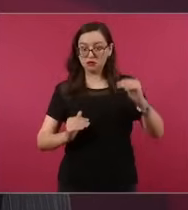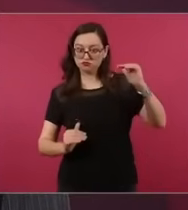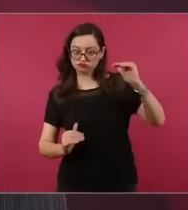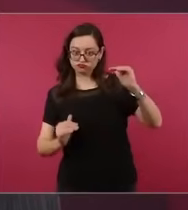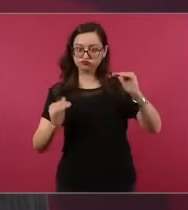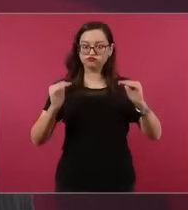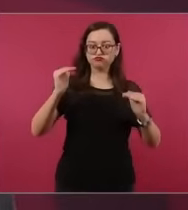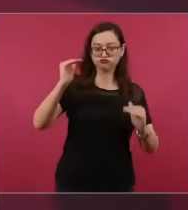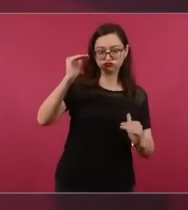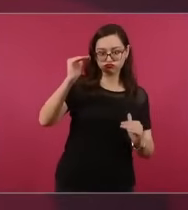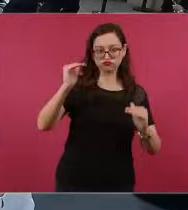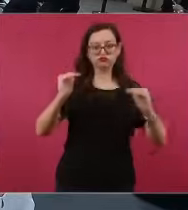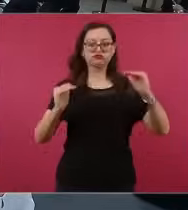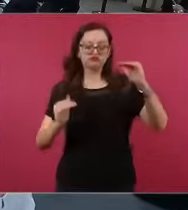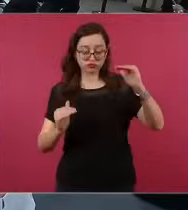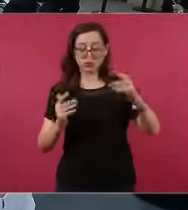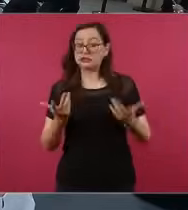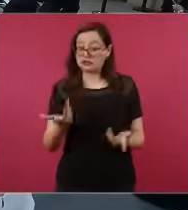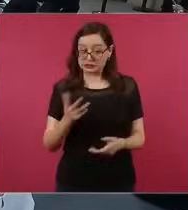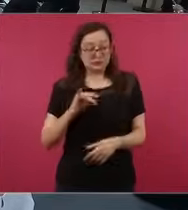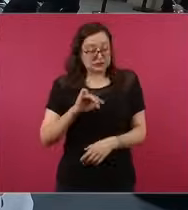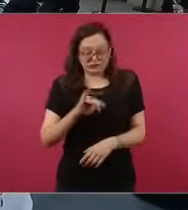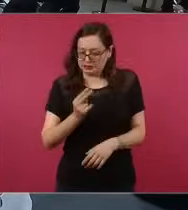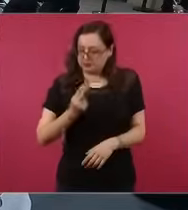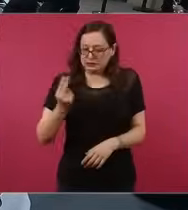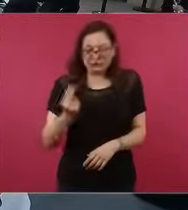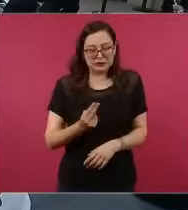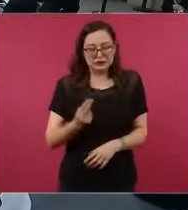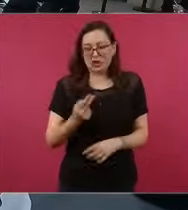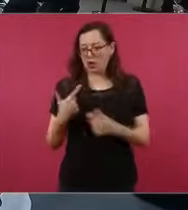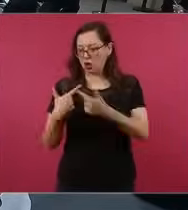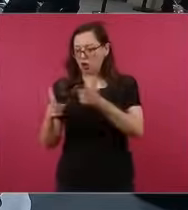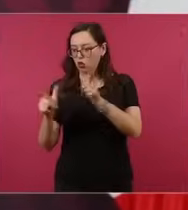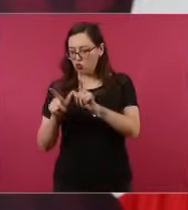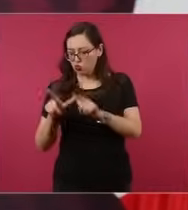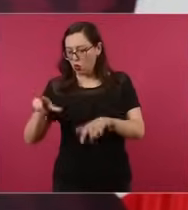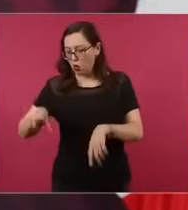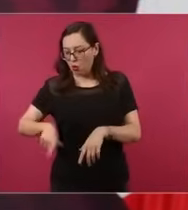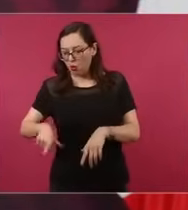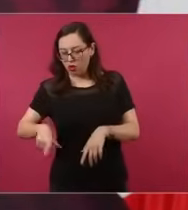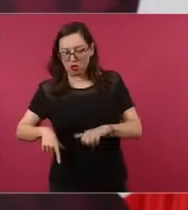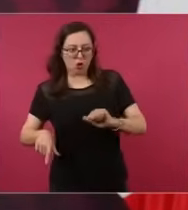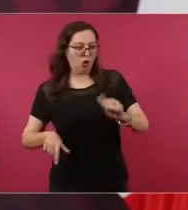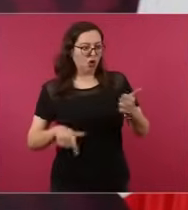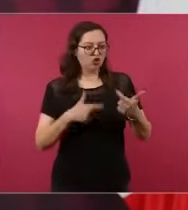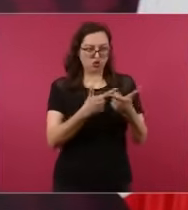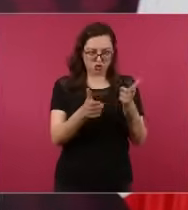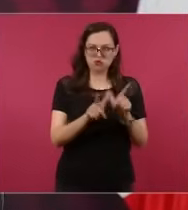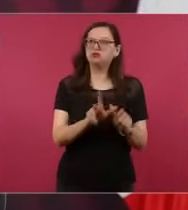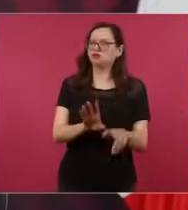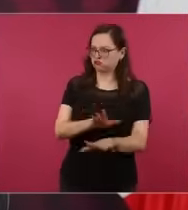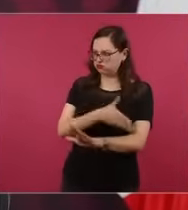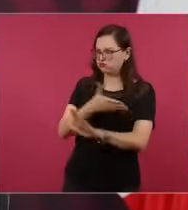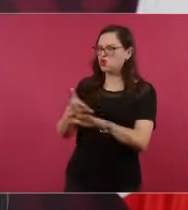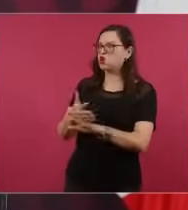se necesita que haya contrapesos, pero que sea una oposición